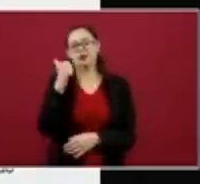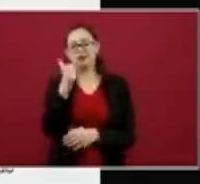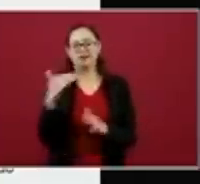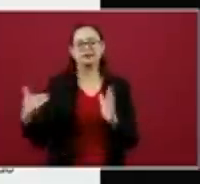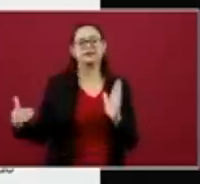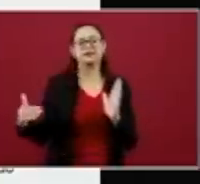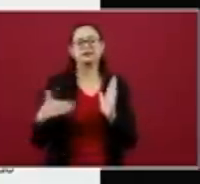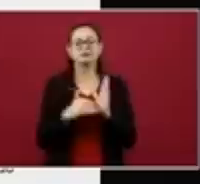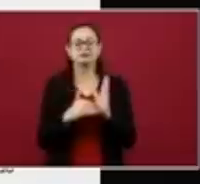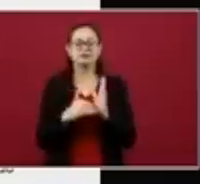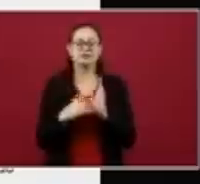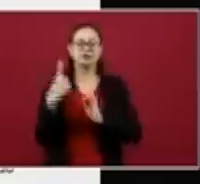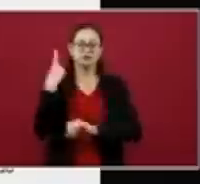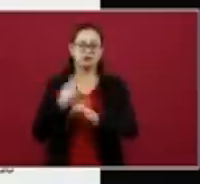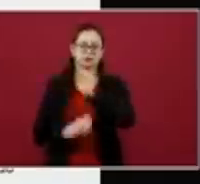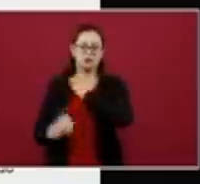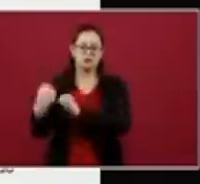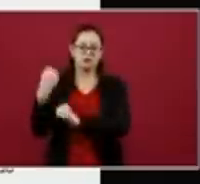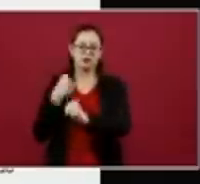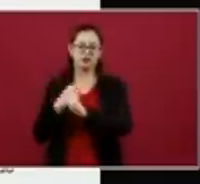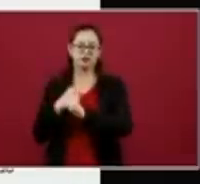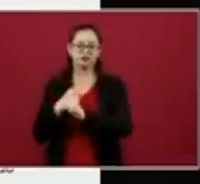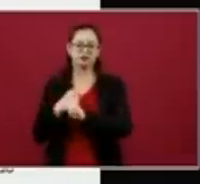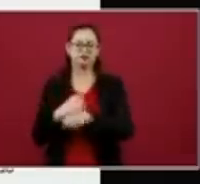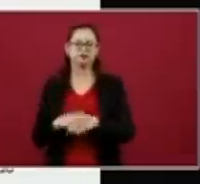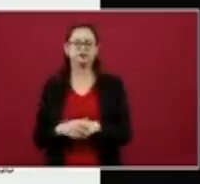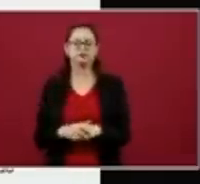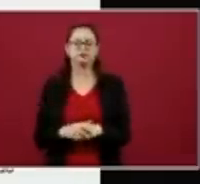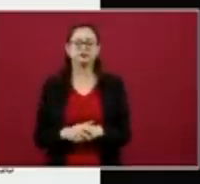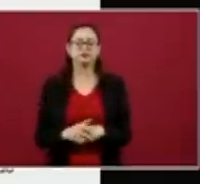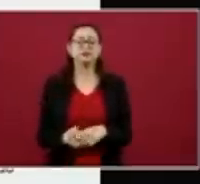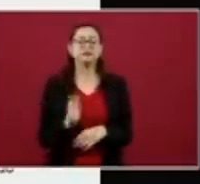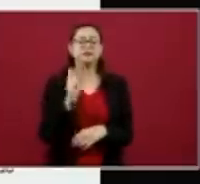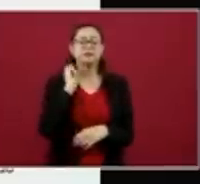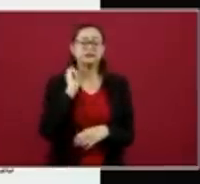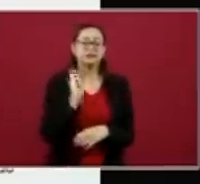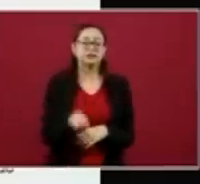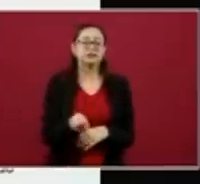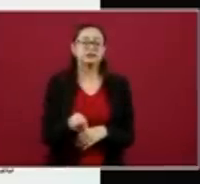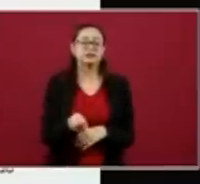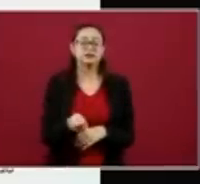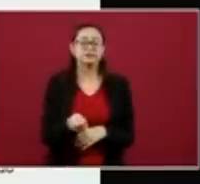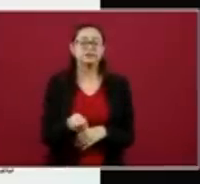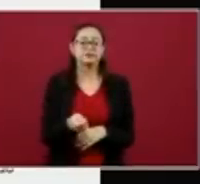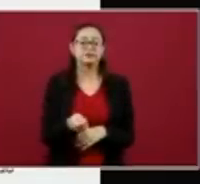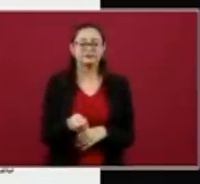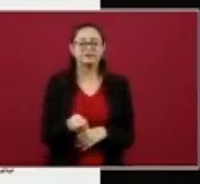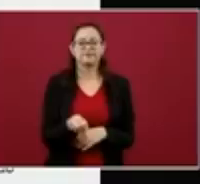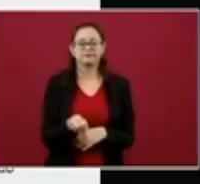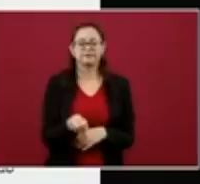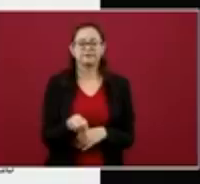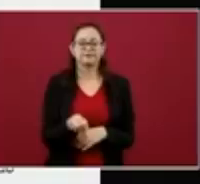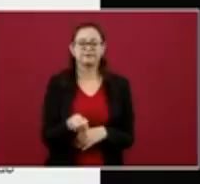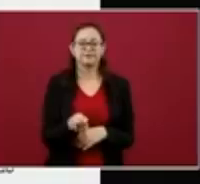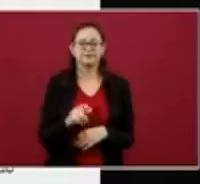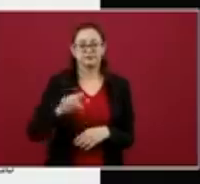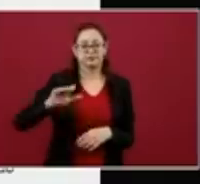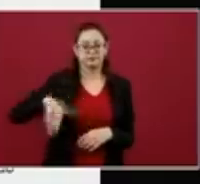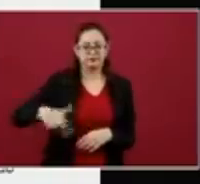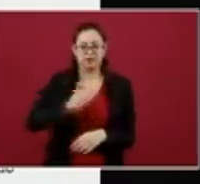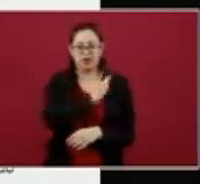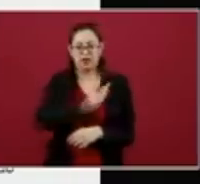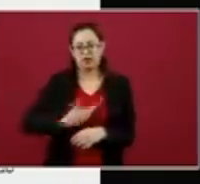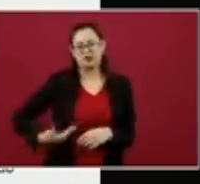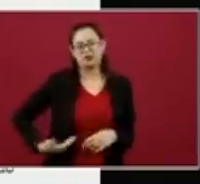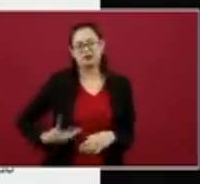promedio el año pasado. Significa un poco lo que señalaba el presidente de la